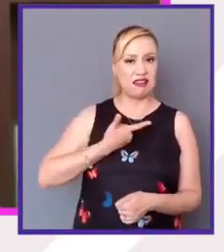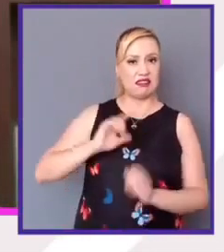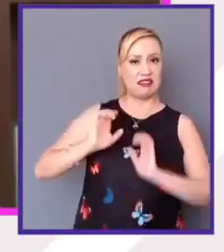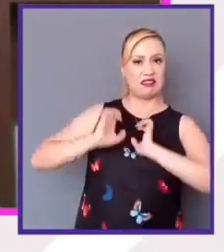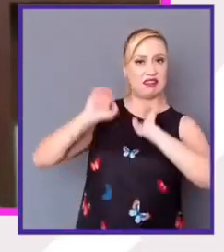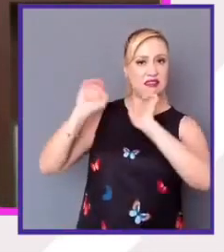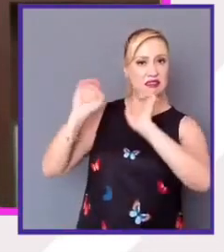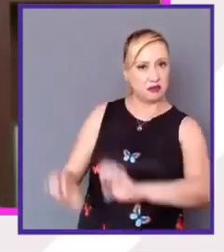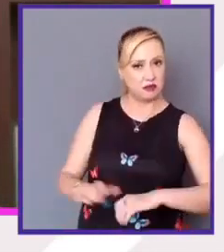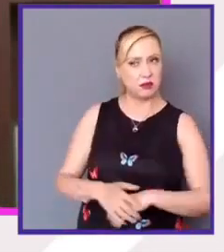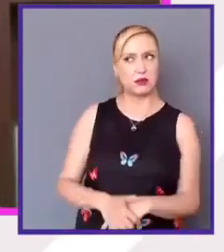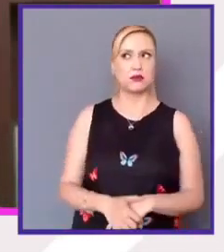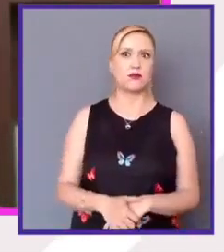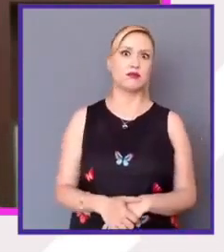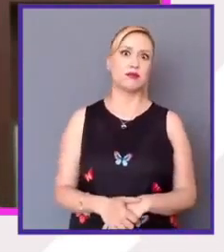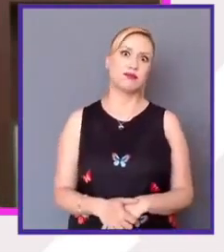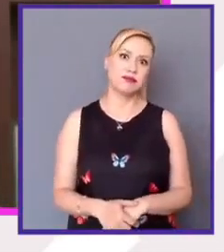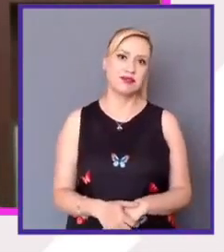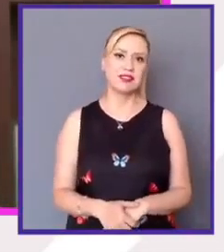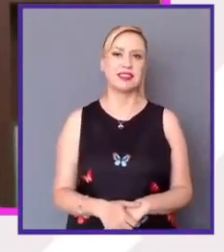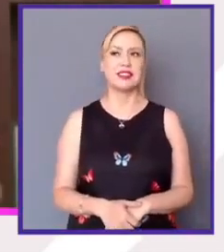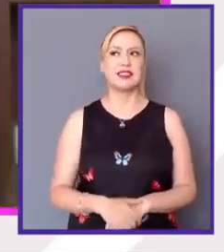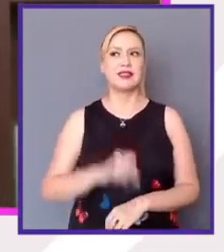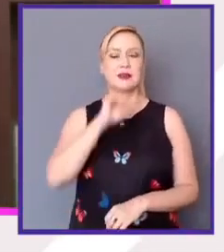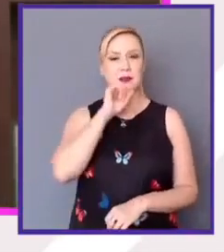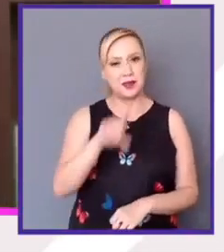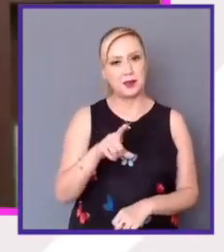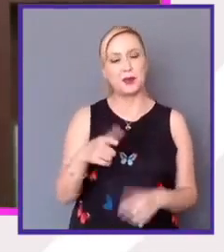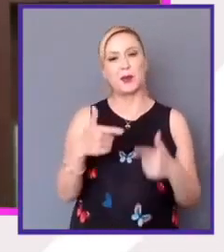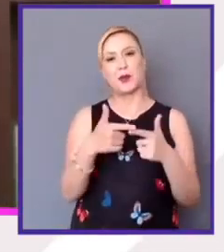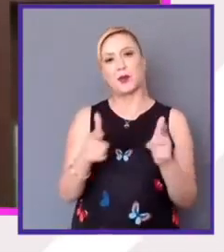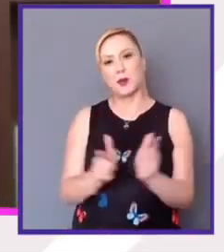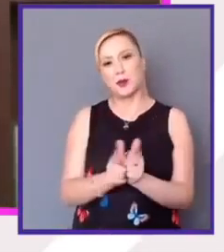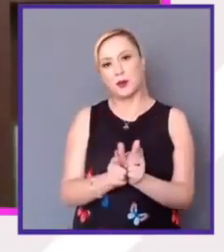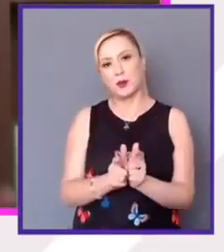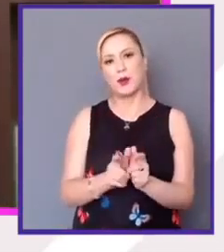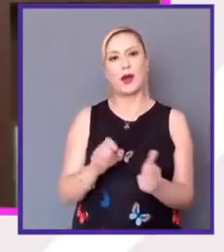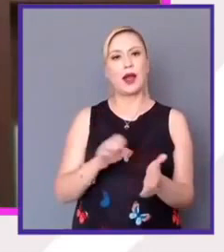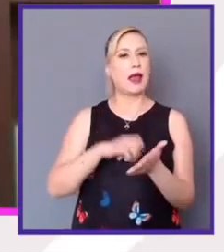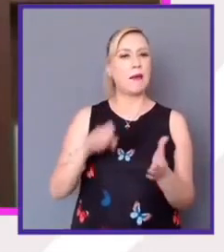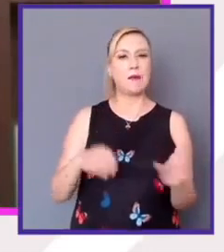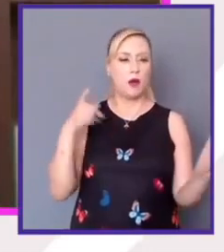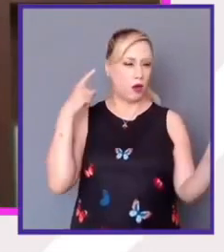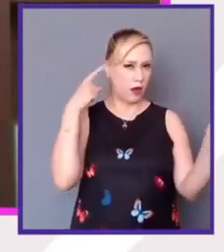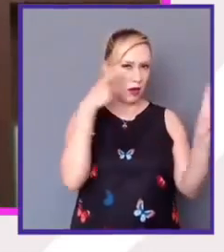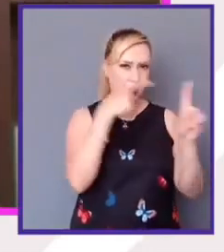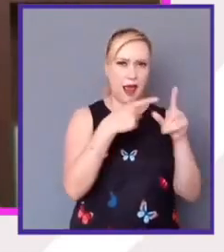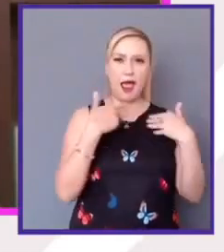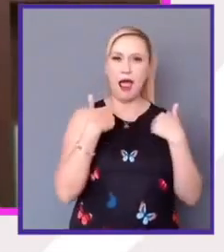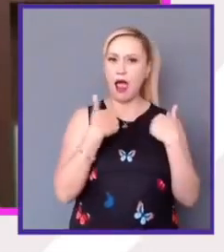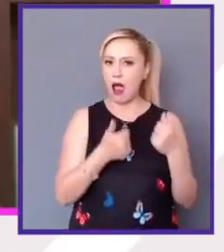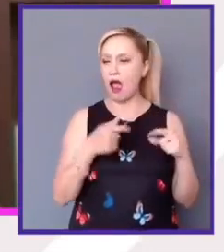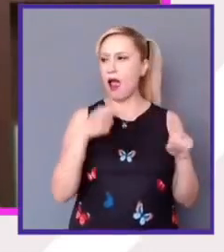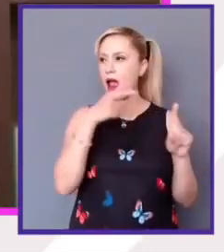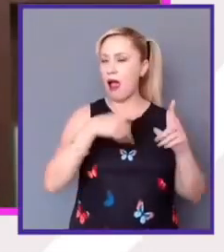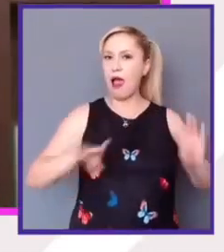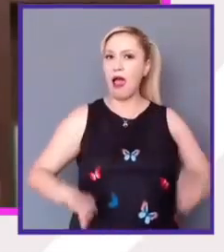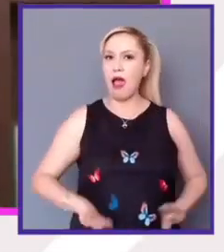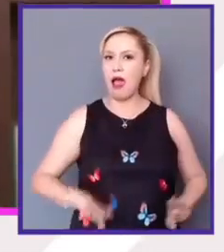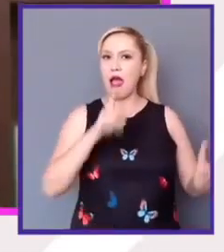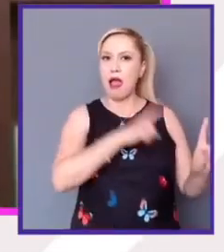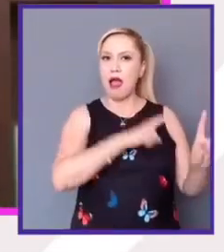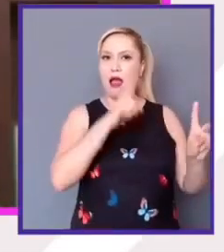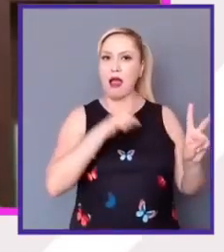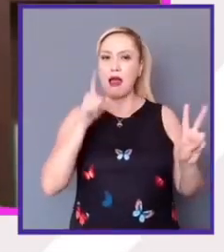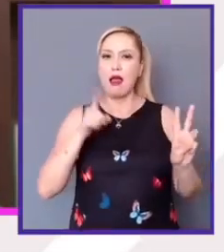otros. También realizar grupos focales, por ejemplo, y entender, quizás con esto ya iría cerrando porque sé que vamos sobre